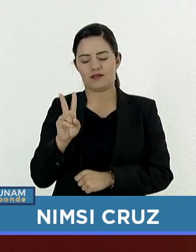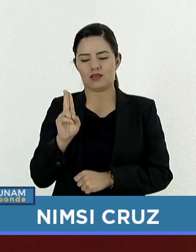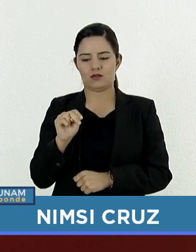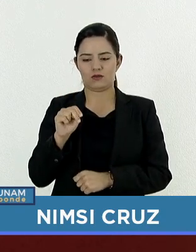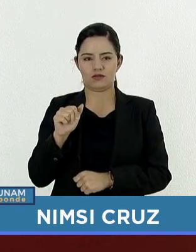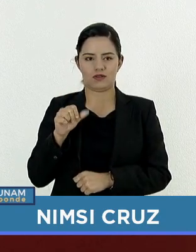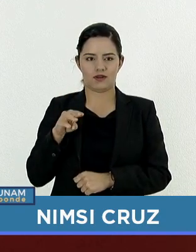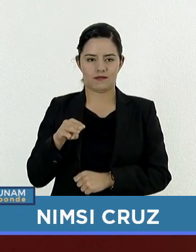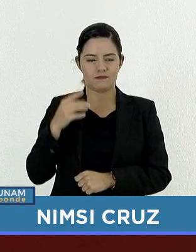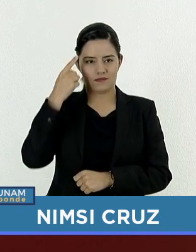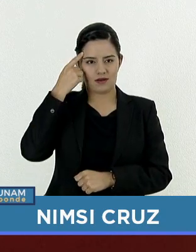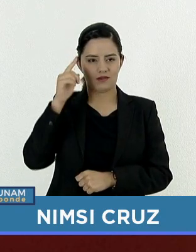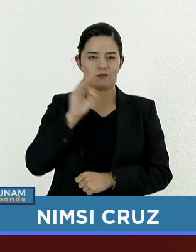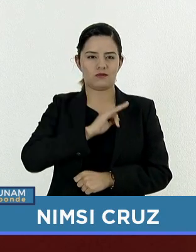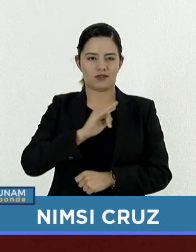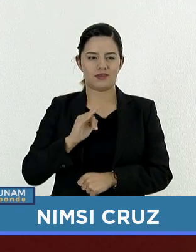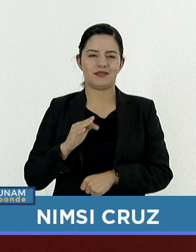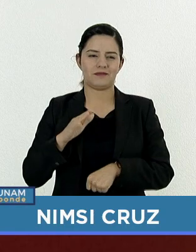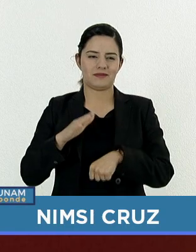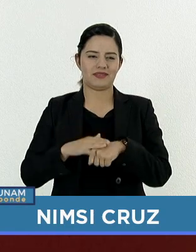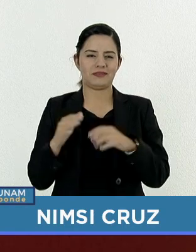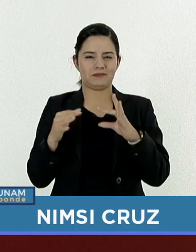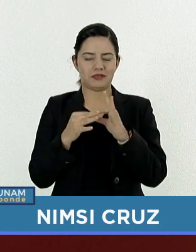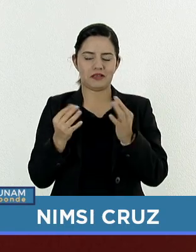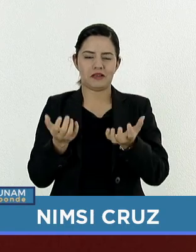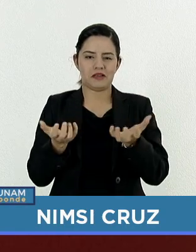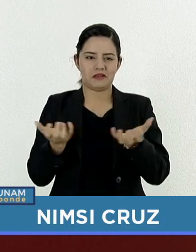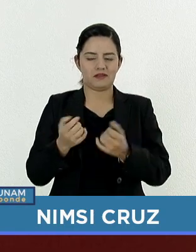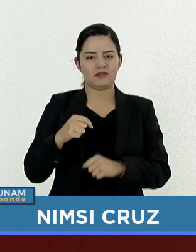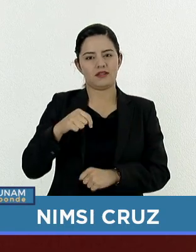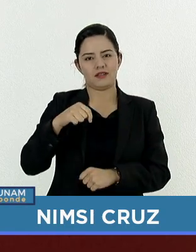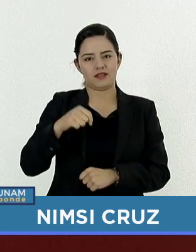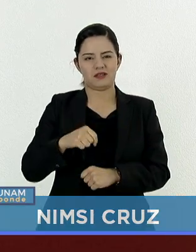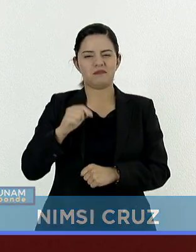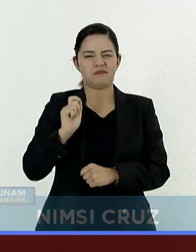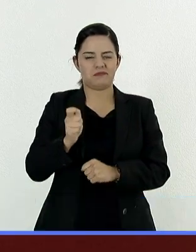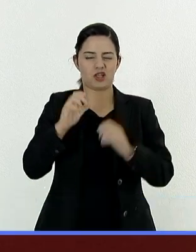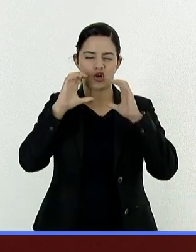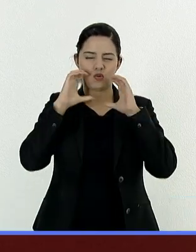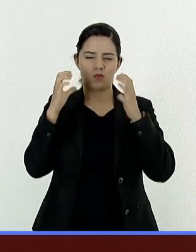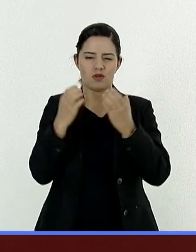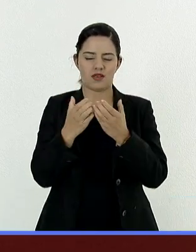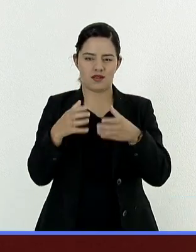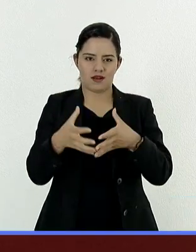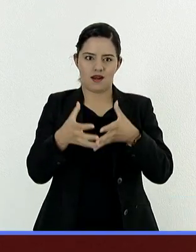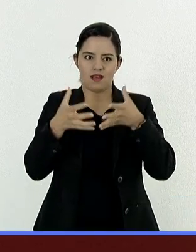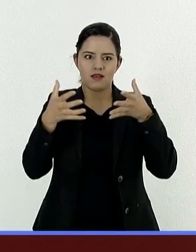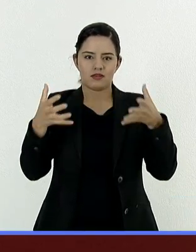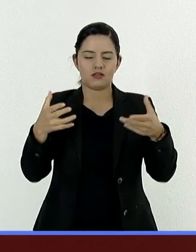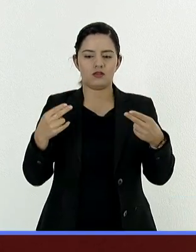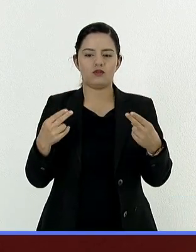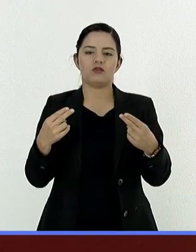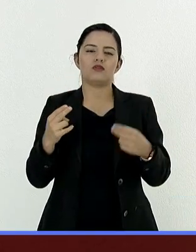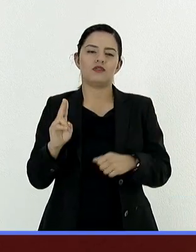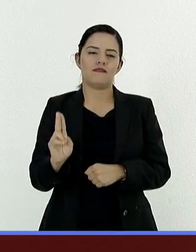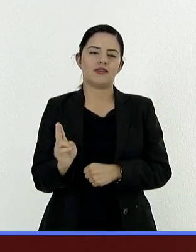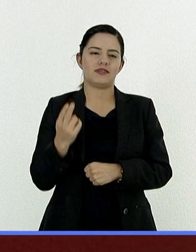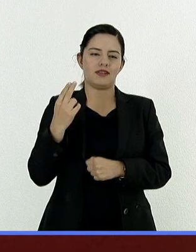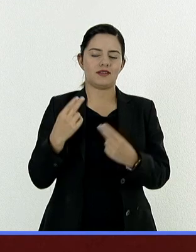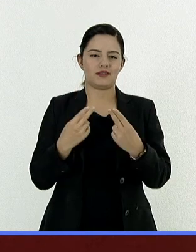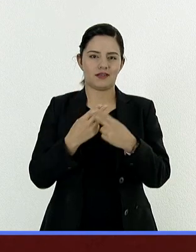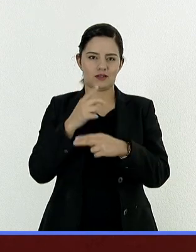para seguir haciendo eco de todo el ser y el quehacer de esta grande comunidad de la Universidad Nacional Autónoma de México